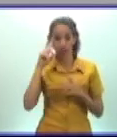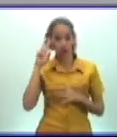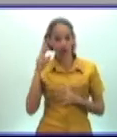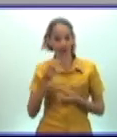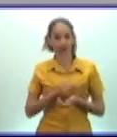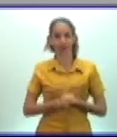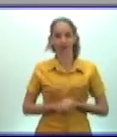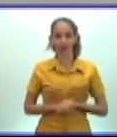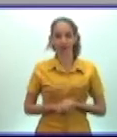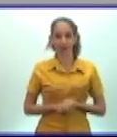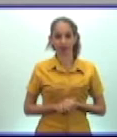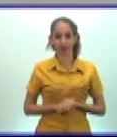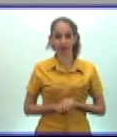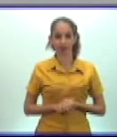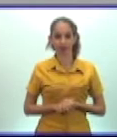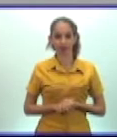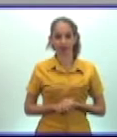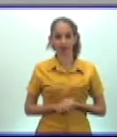0,5.